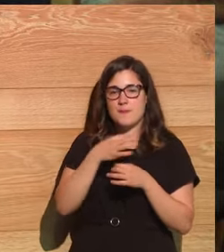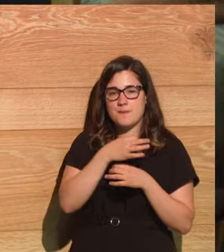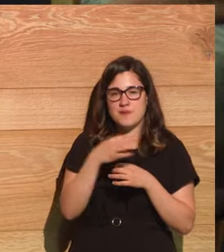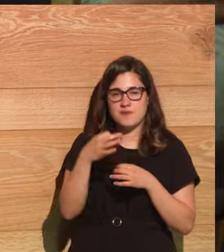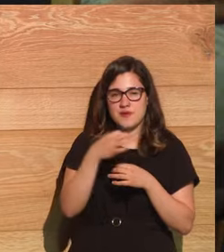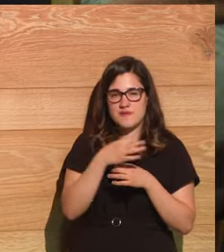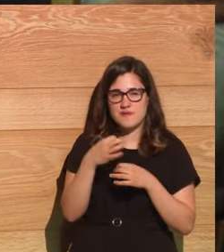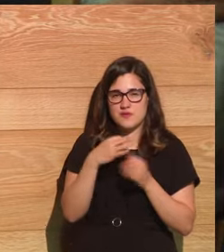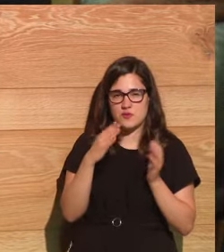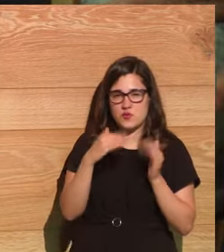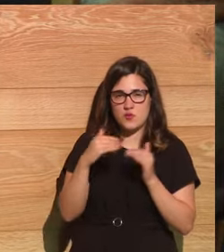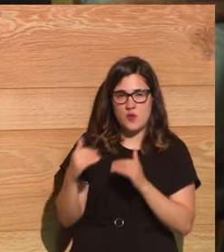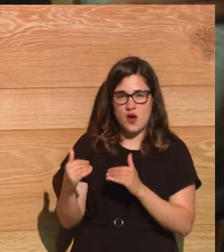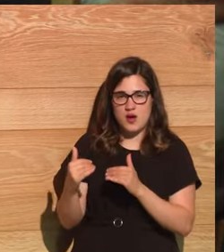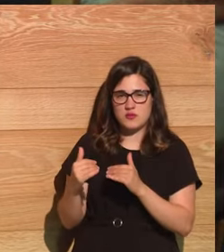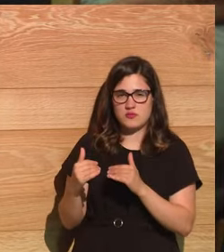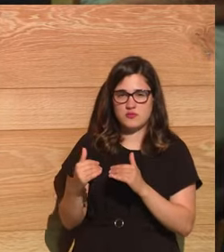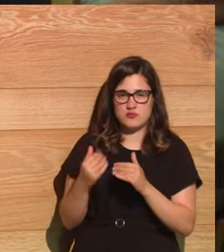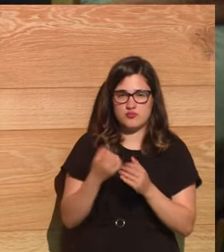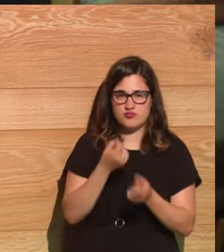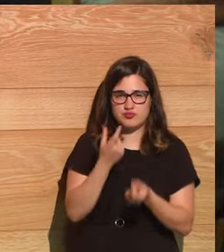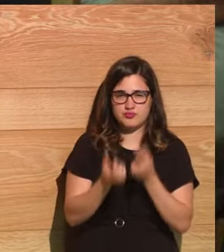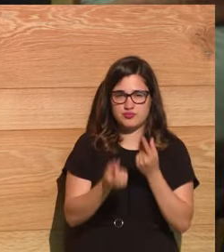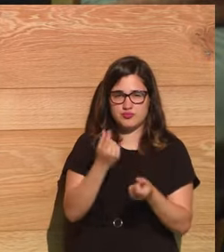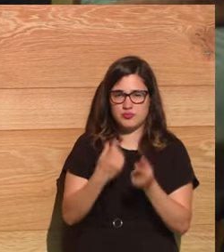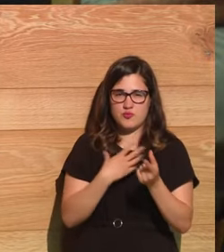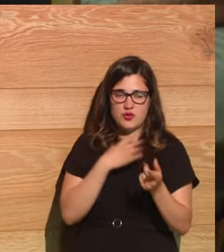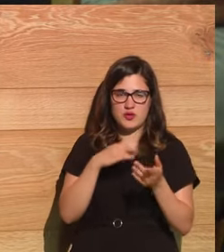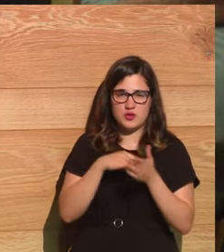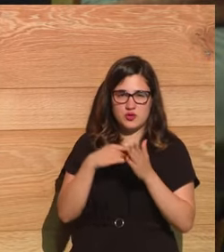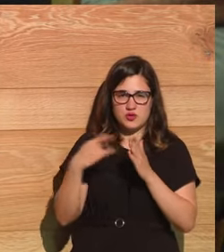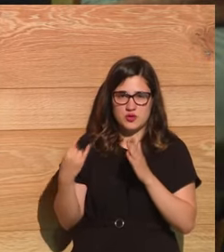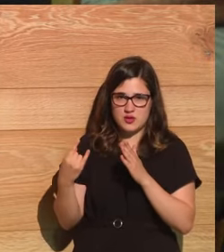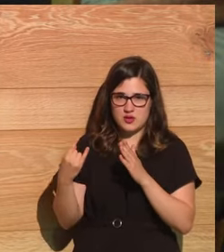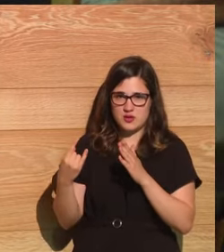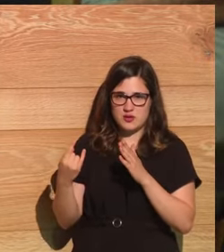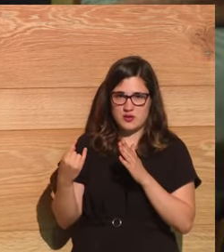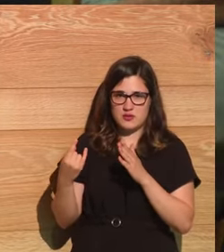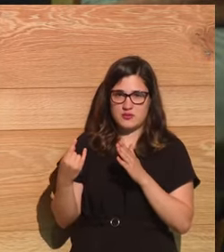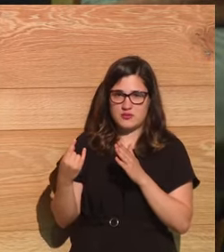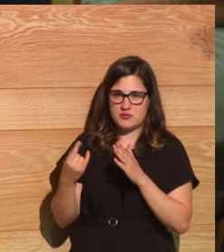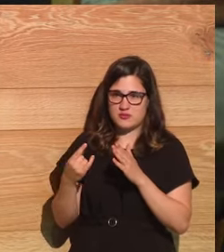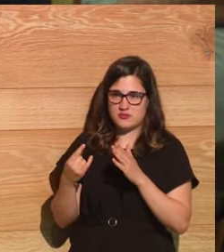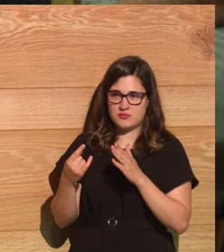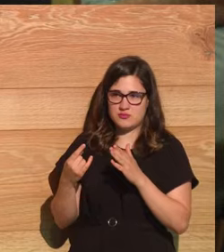imperfecciones que pueden traer las innovaciones tecnológicas. Y me explico.